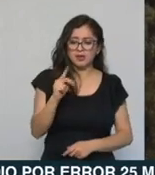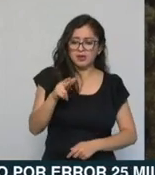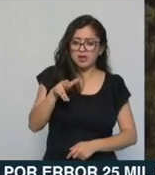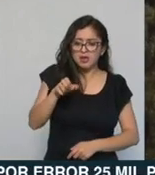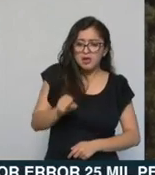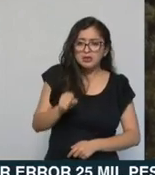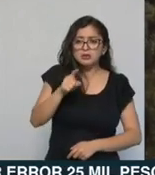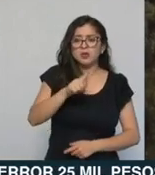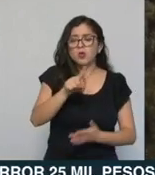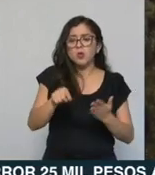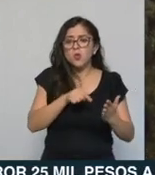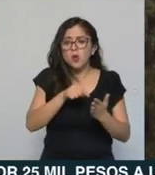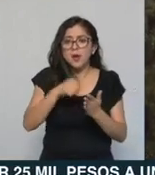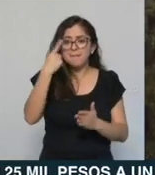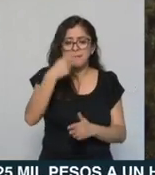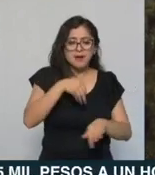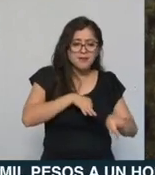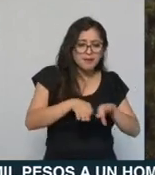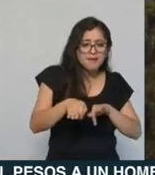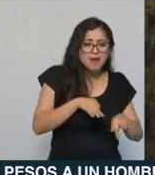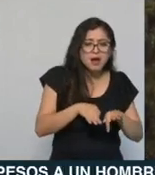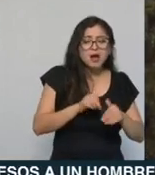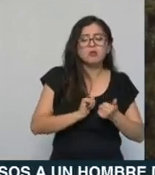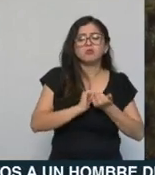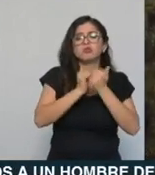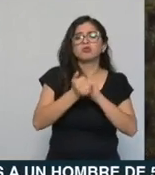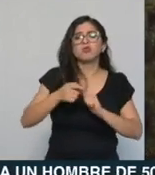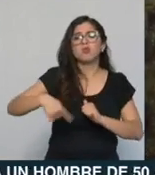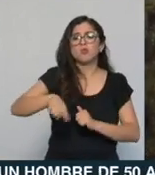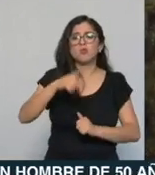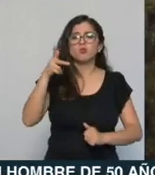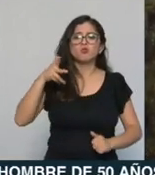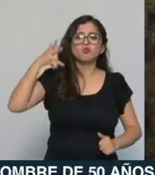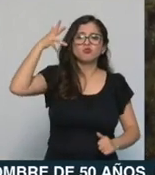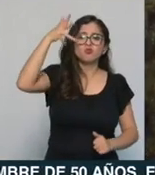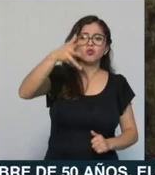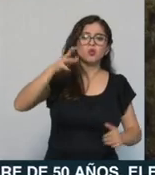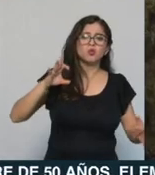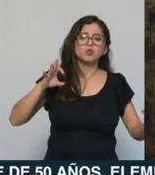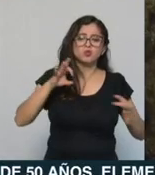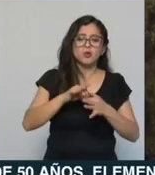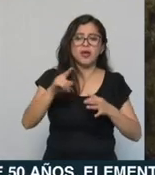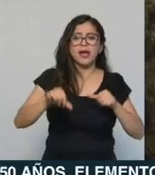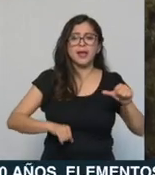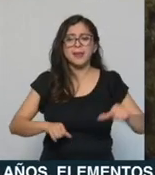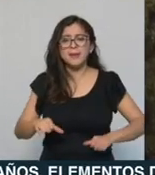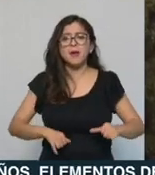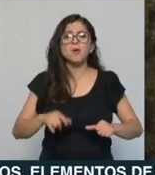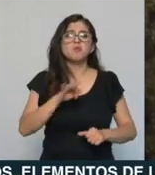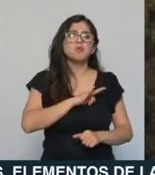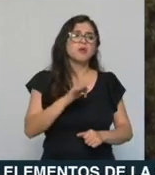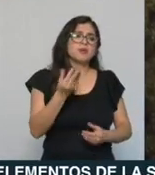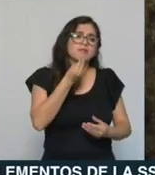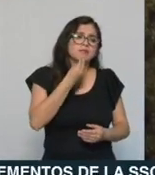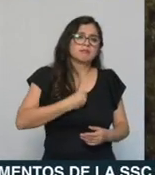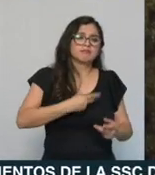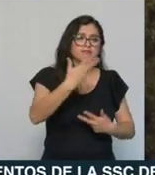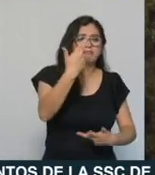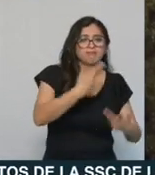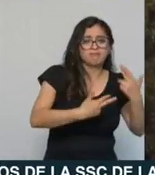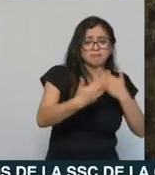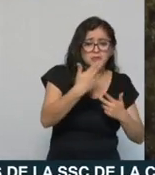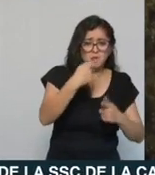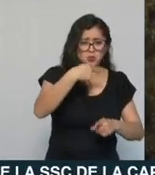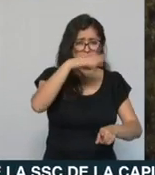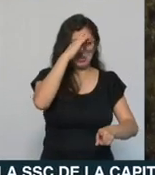otro tipo de espacios laborales provoca que su destino sea o actividades de estilismo, que no es una cosa que